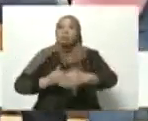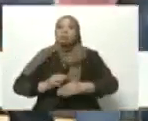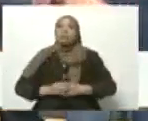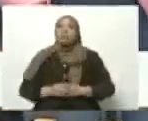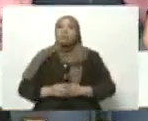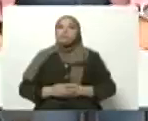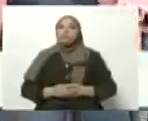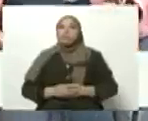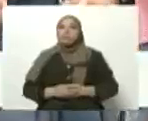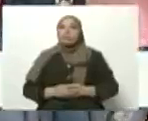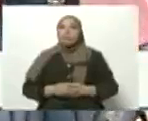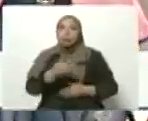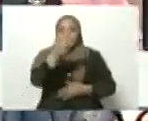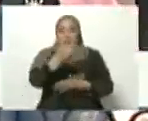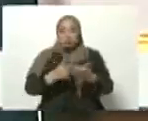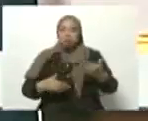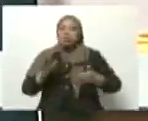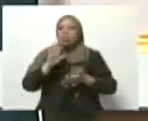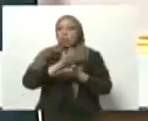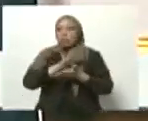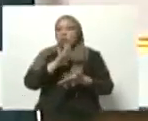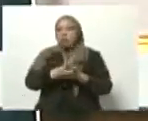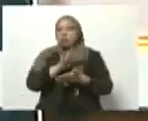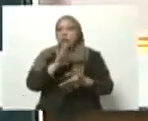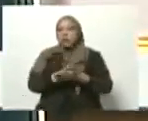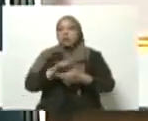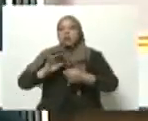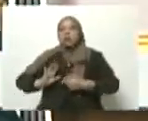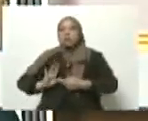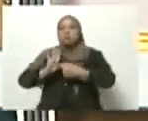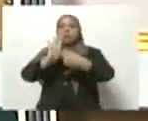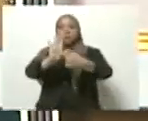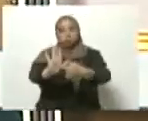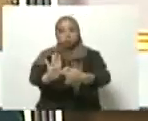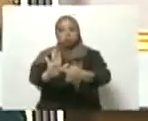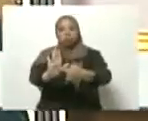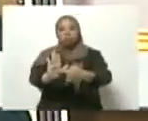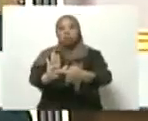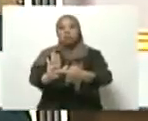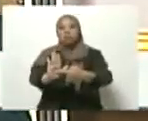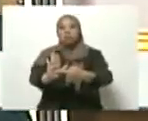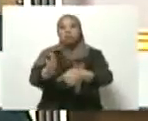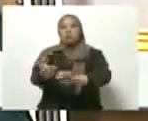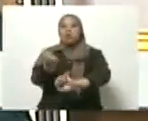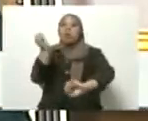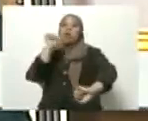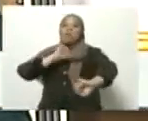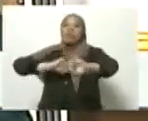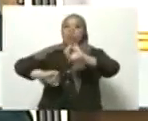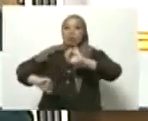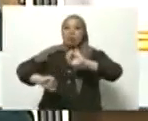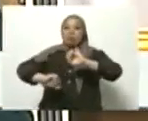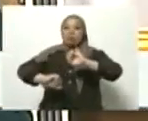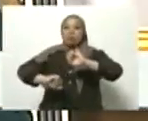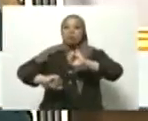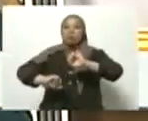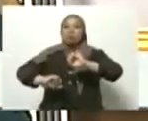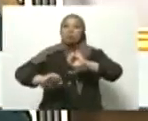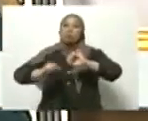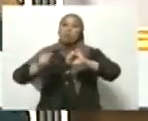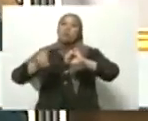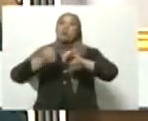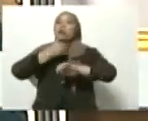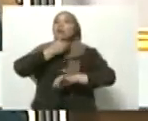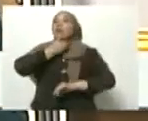con parsimonia, con serenidad, con firmeza a enfrentar y